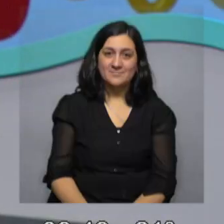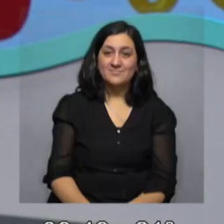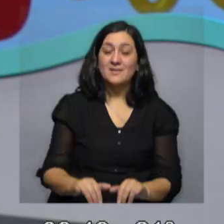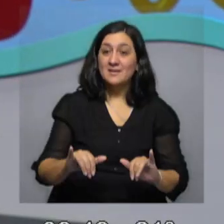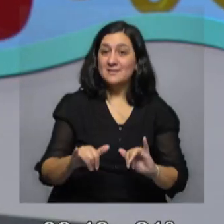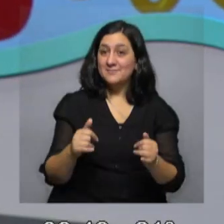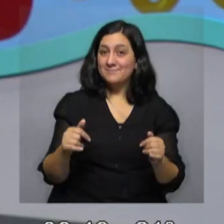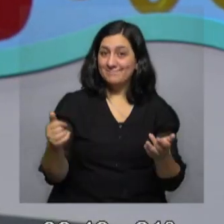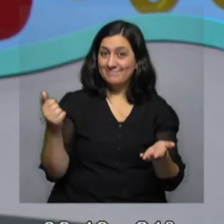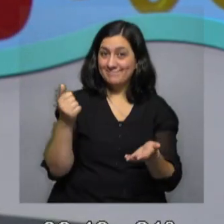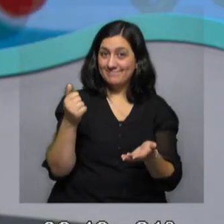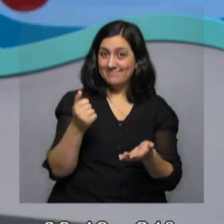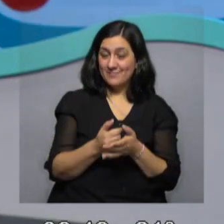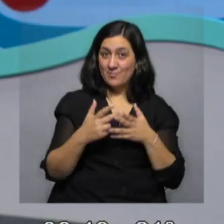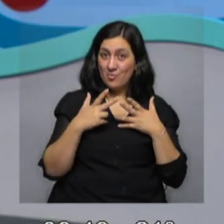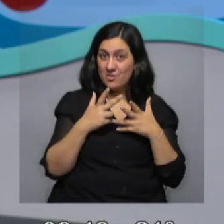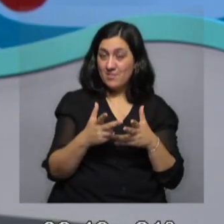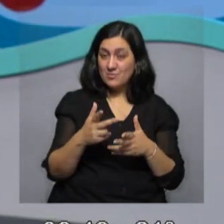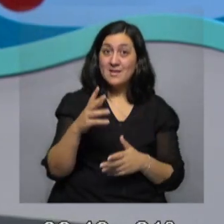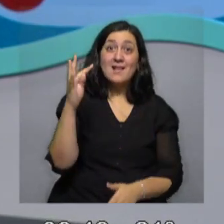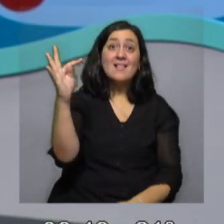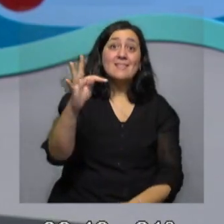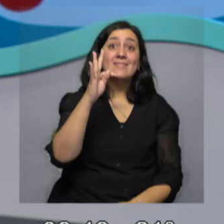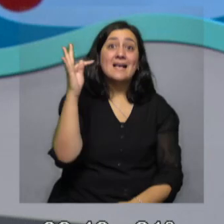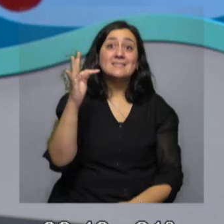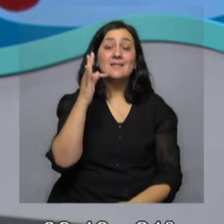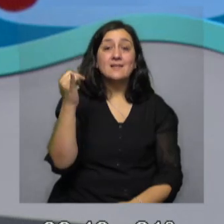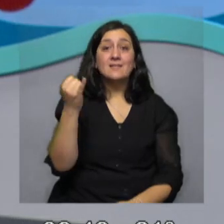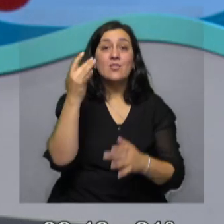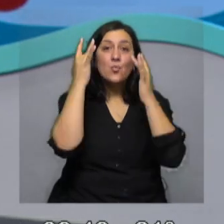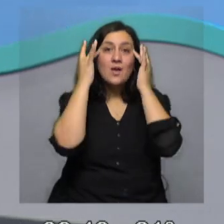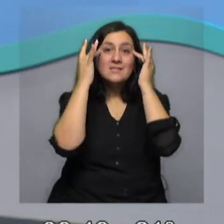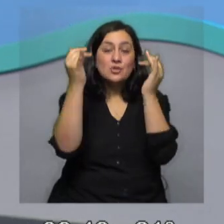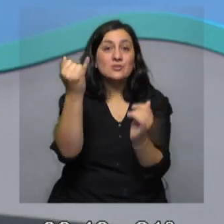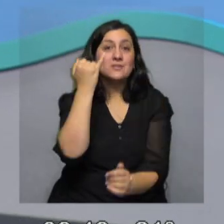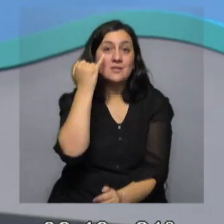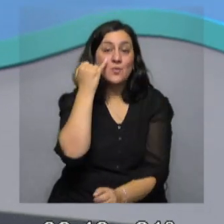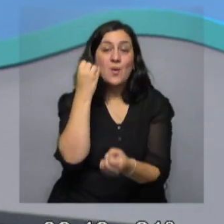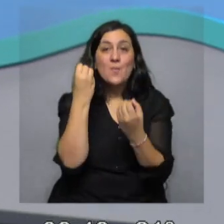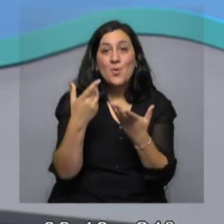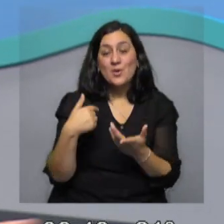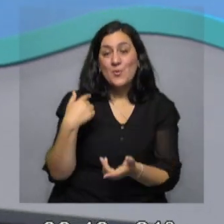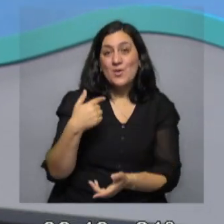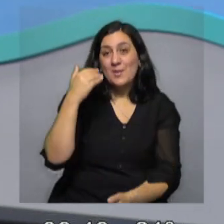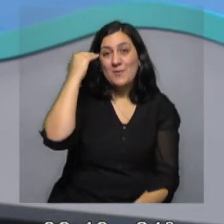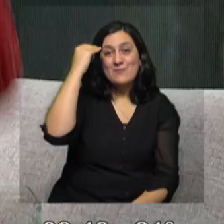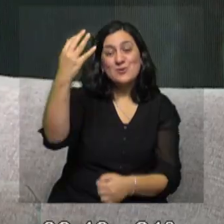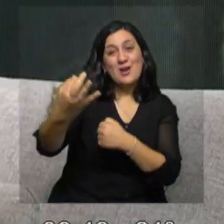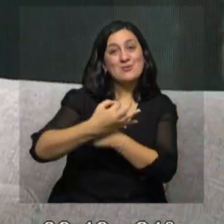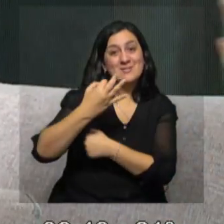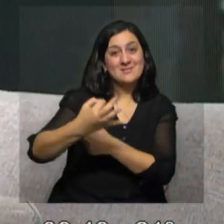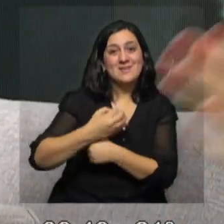Y aquí estamos, como les dijimos, en nuestro taller, porque nosotros venimos a aprender con nuestra profesora, Vivian Dufour.